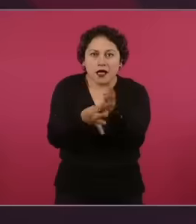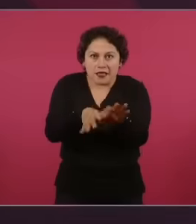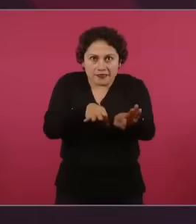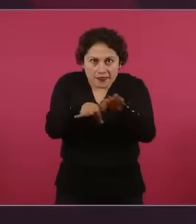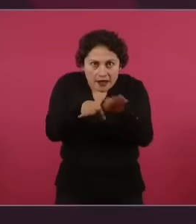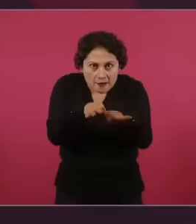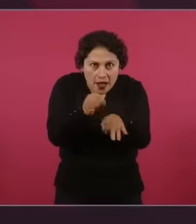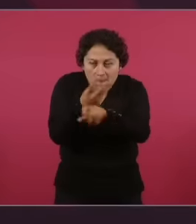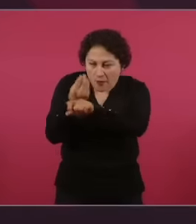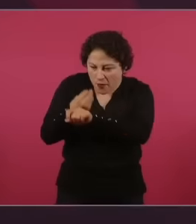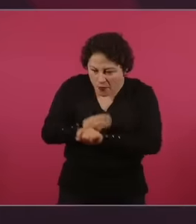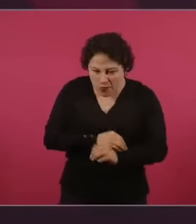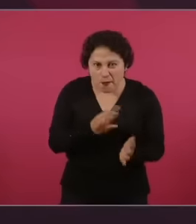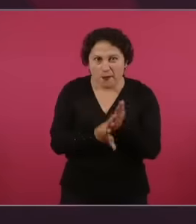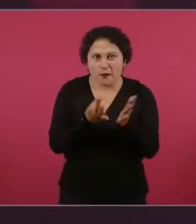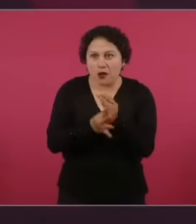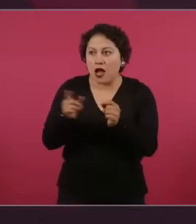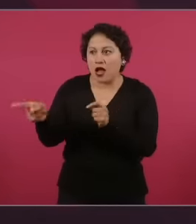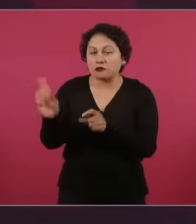de la construcción